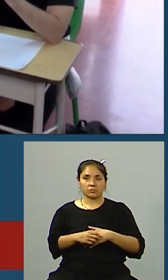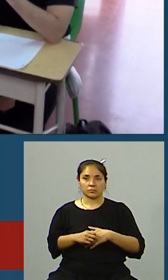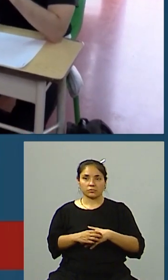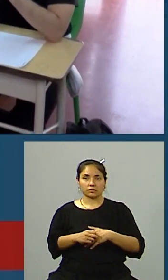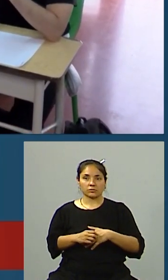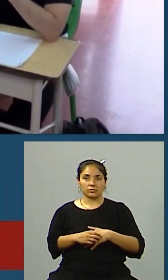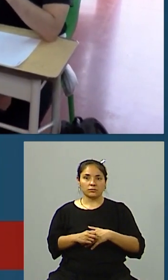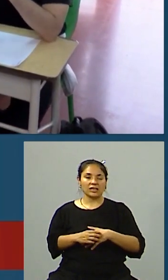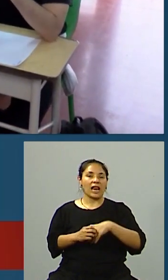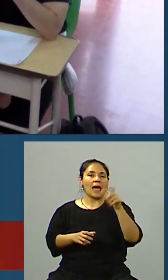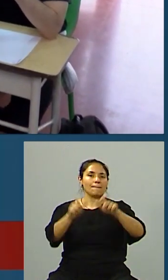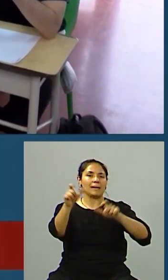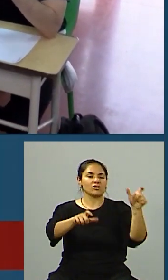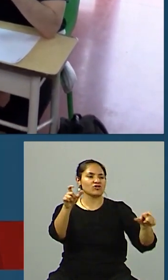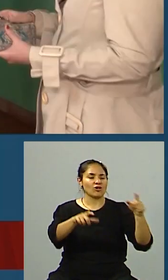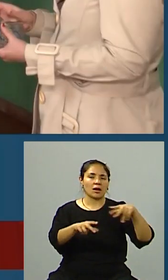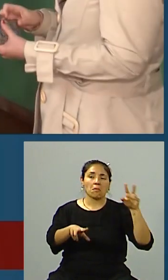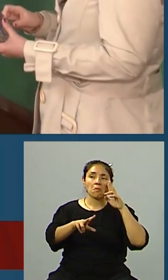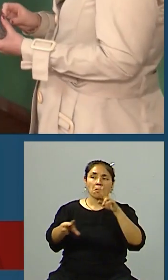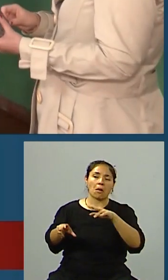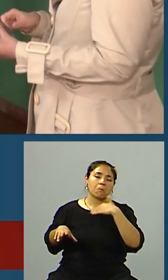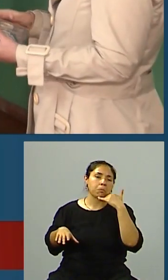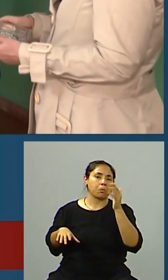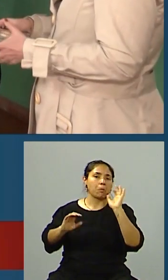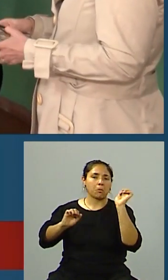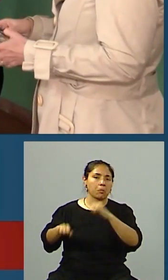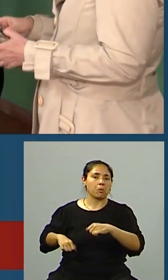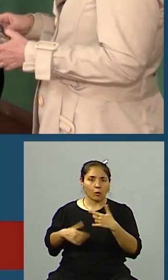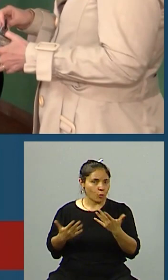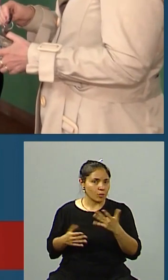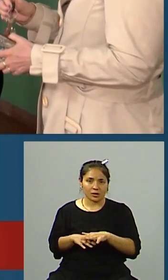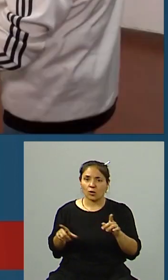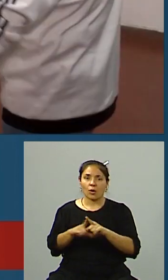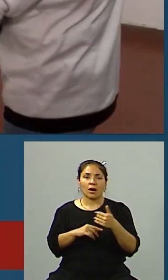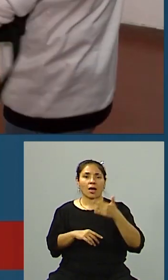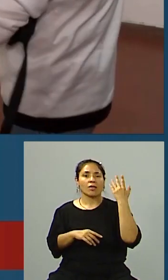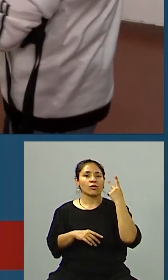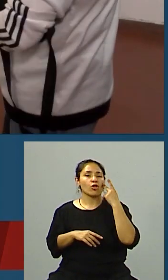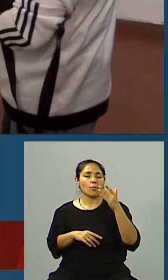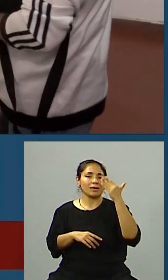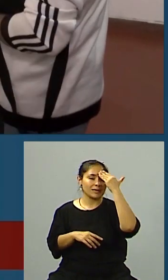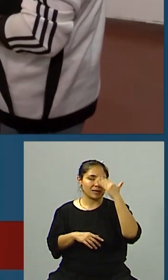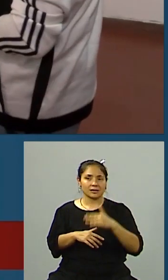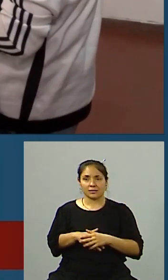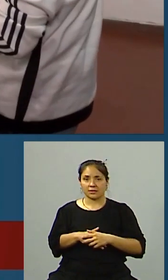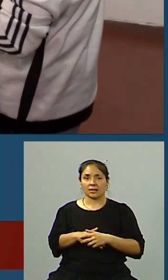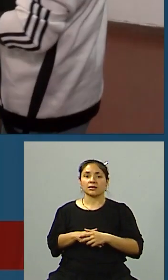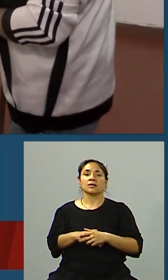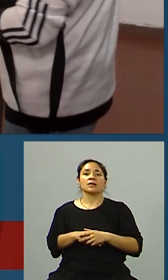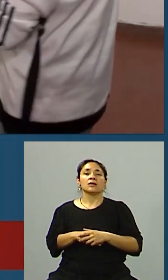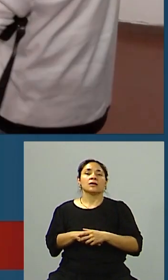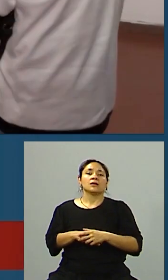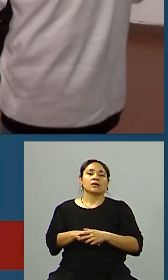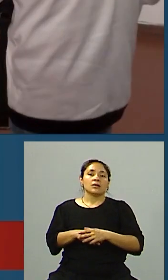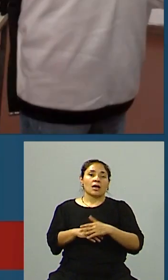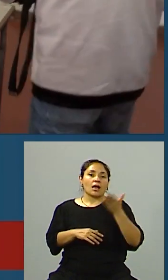significativa en el plano de la gente. Creo que ahí vamos a tener lo que tuvimos en 2015, que es que proyectábamos que podía haber